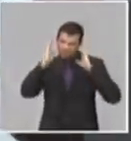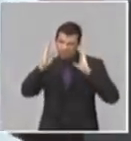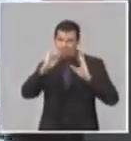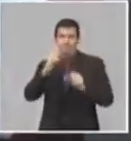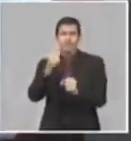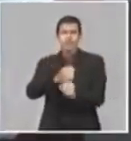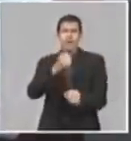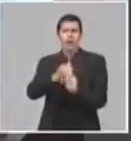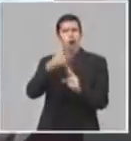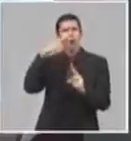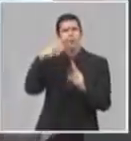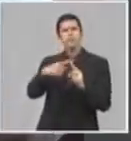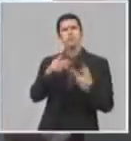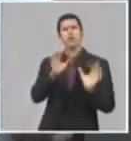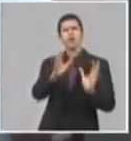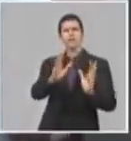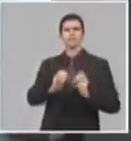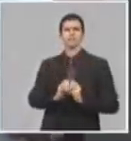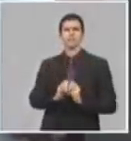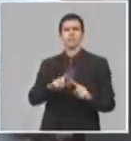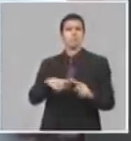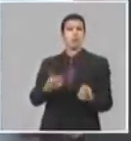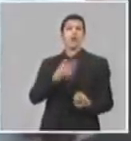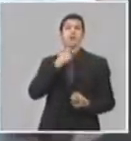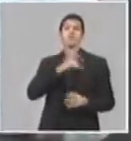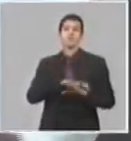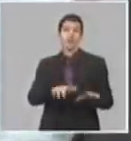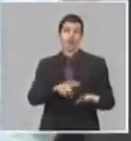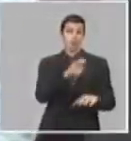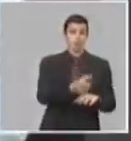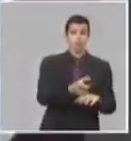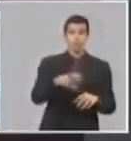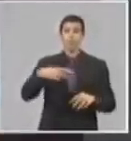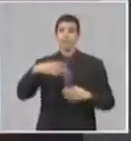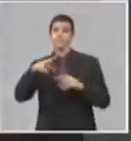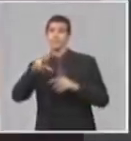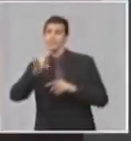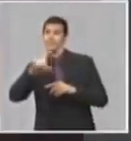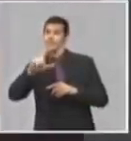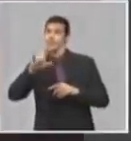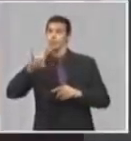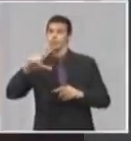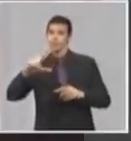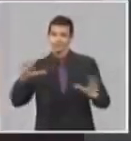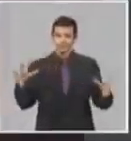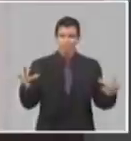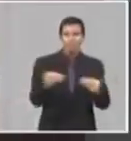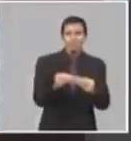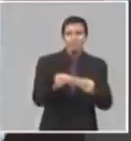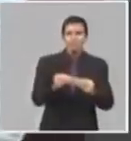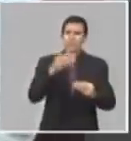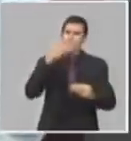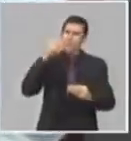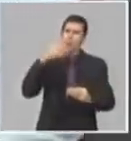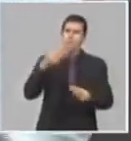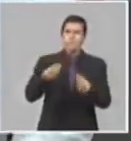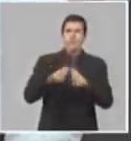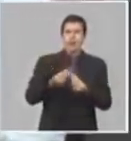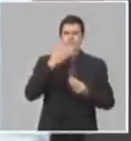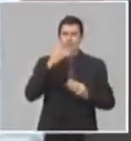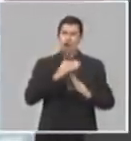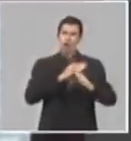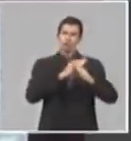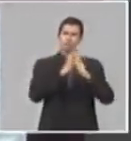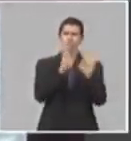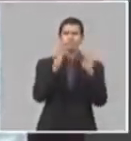para el desarrollo de las fuerzas productivas en nuestro país. Compañeras y compañeros, he pensado que